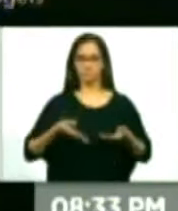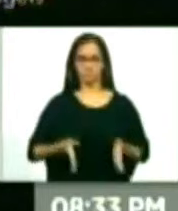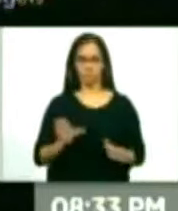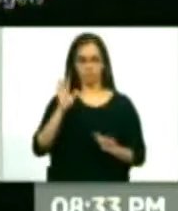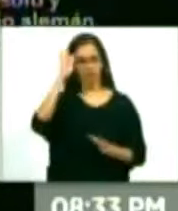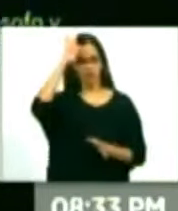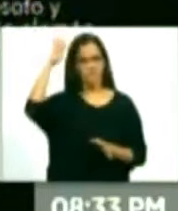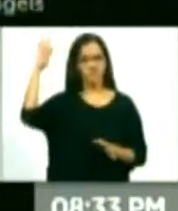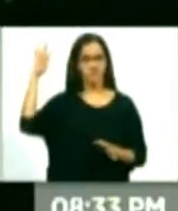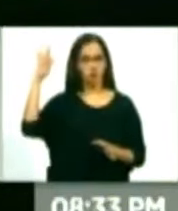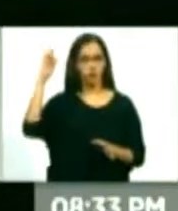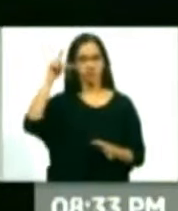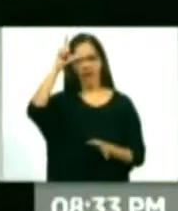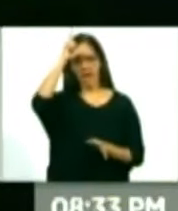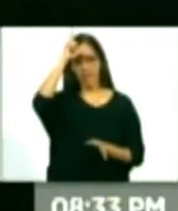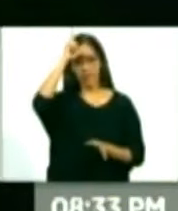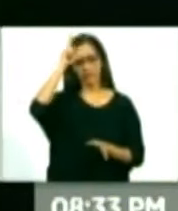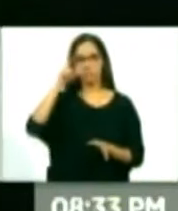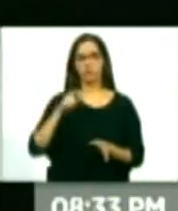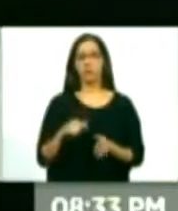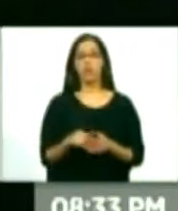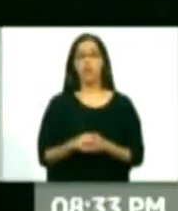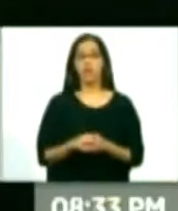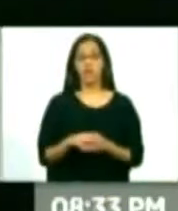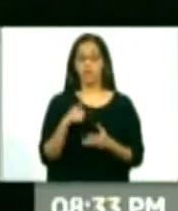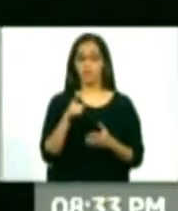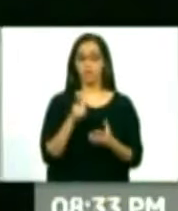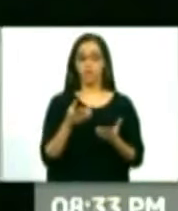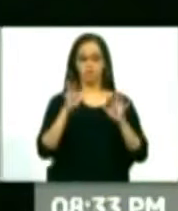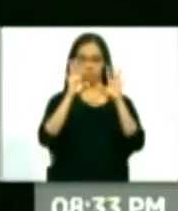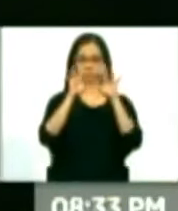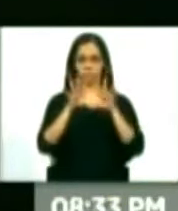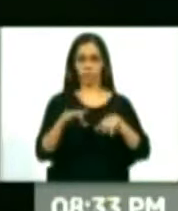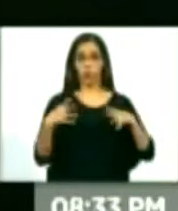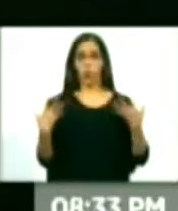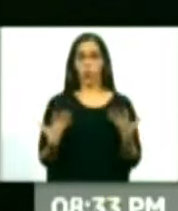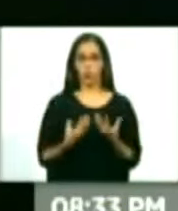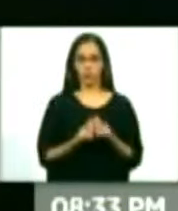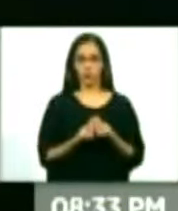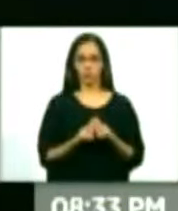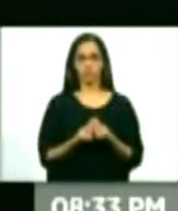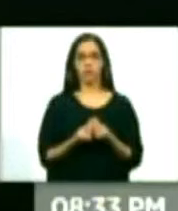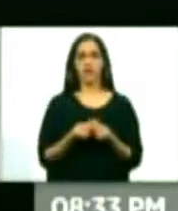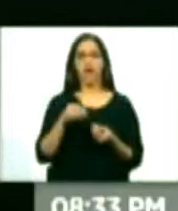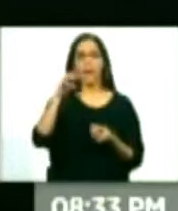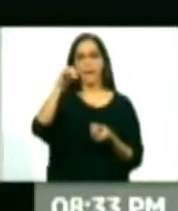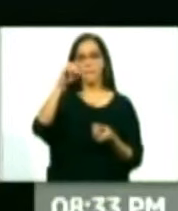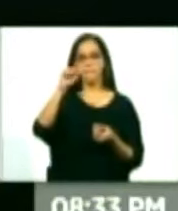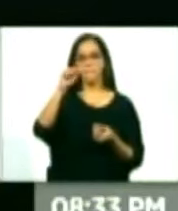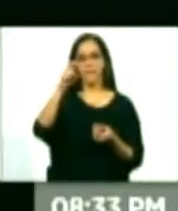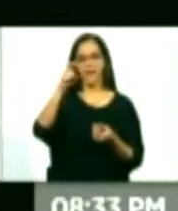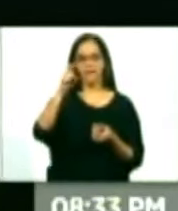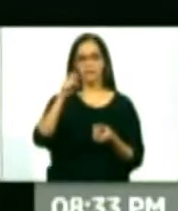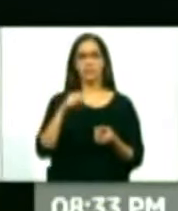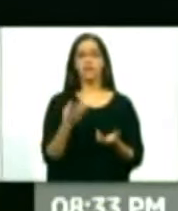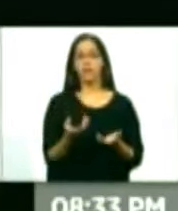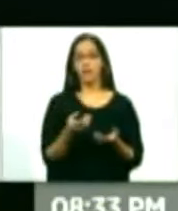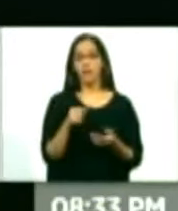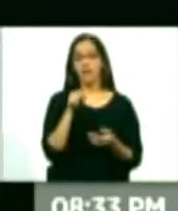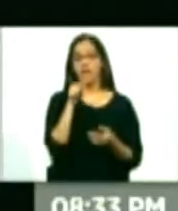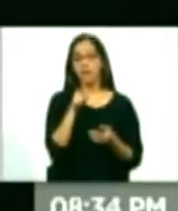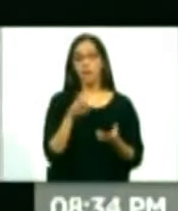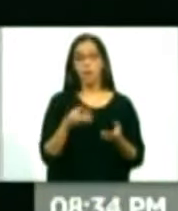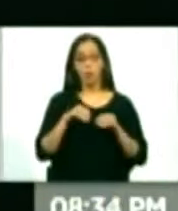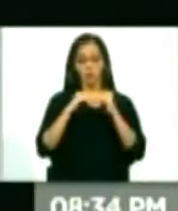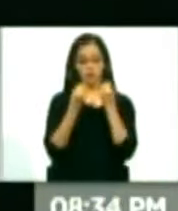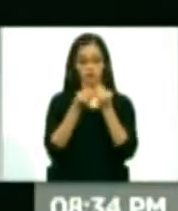revolucionario alemán Friedrich Engels. Fue coautor junto a Carlos Marx de obras fundamentales para el